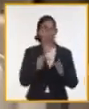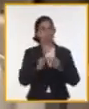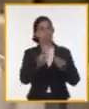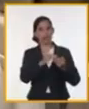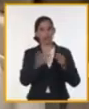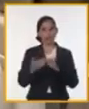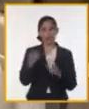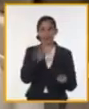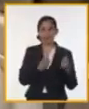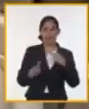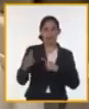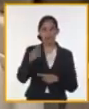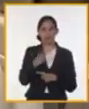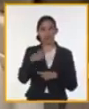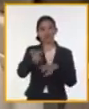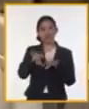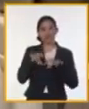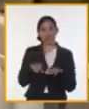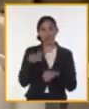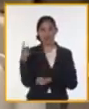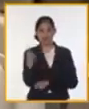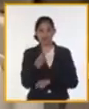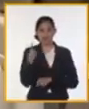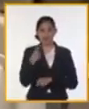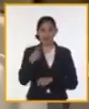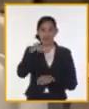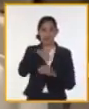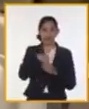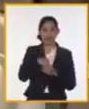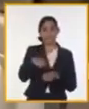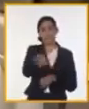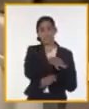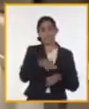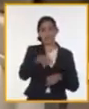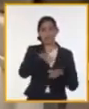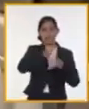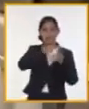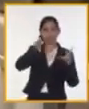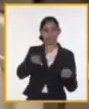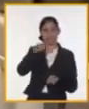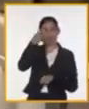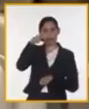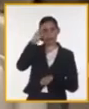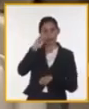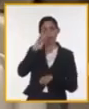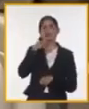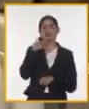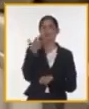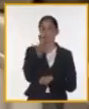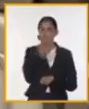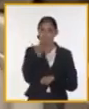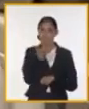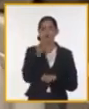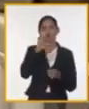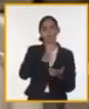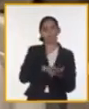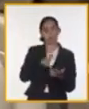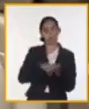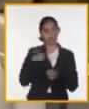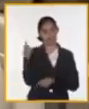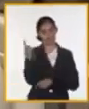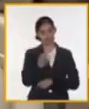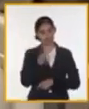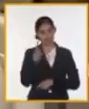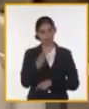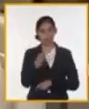uno de nuestros secretarios generales en todos los municipios del país, directamente presentada por el Buró Nacional. En los 6